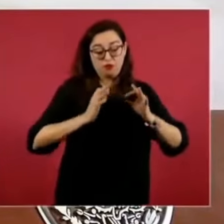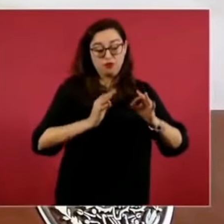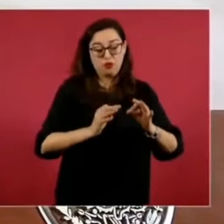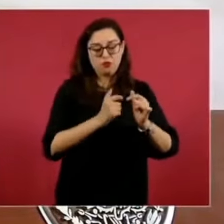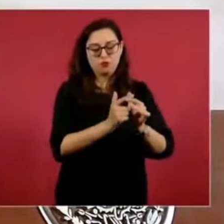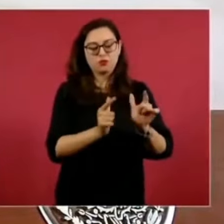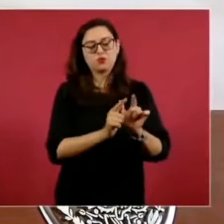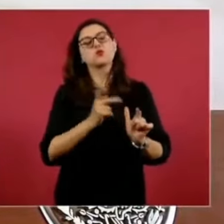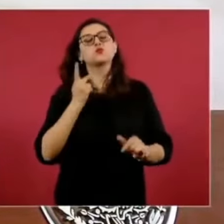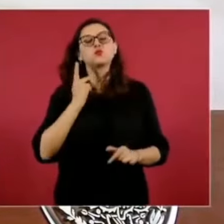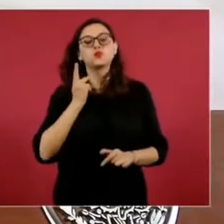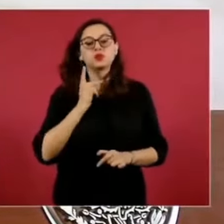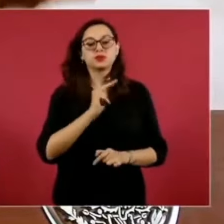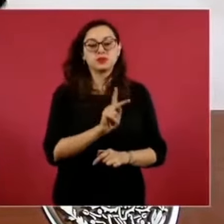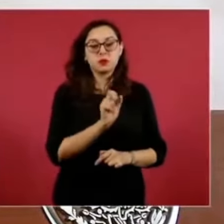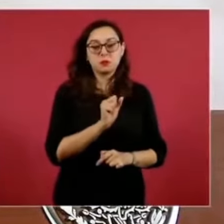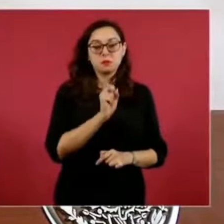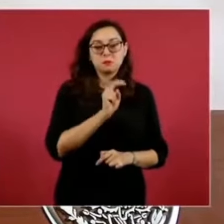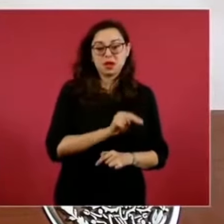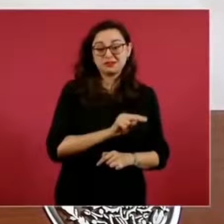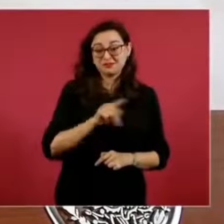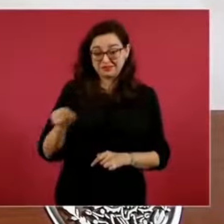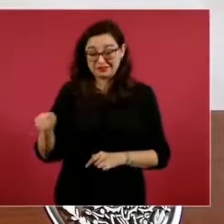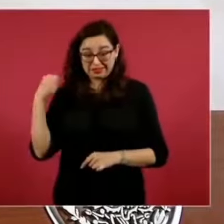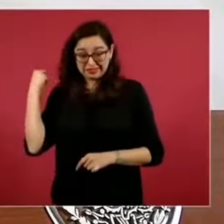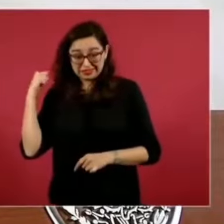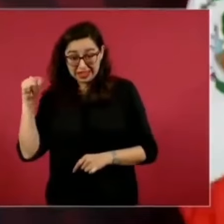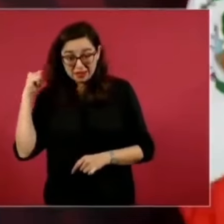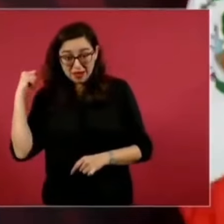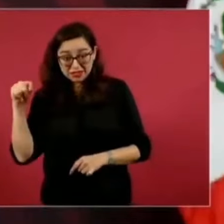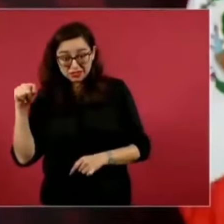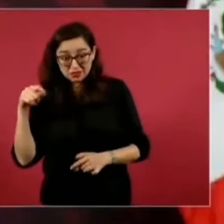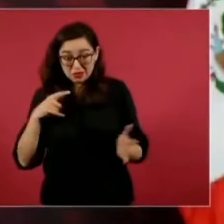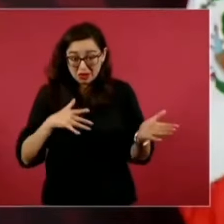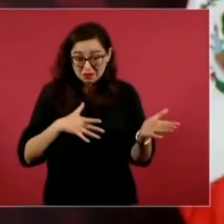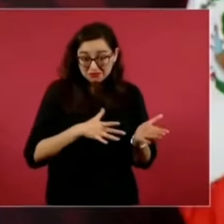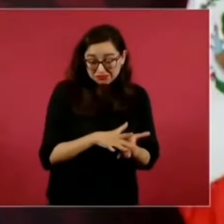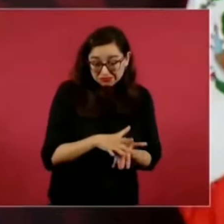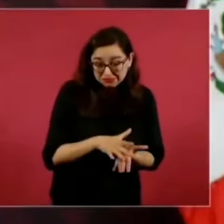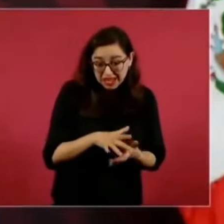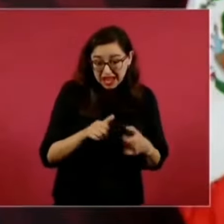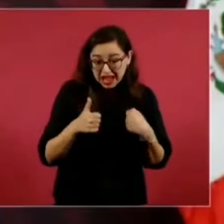nunca ha tenido presencia en